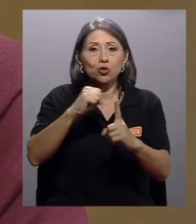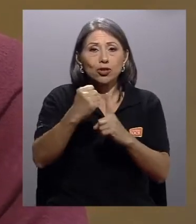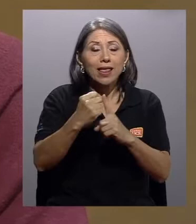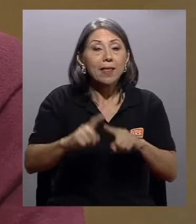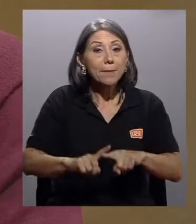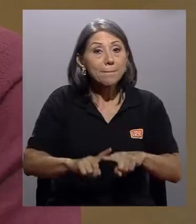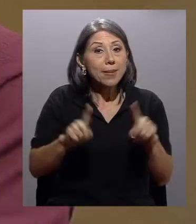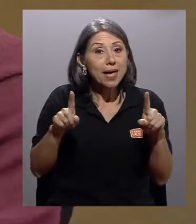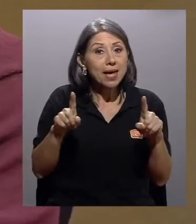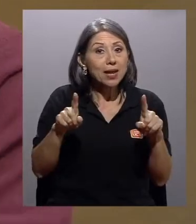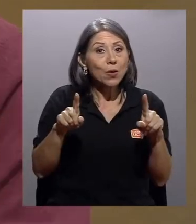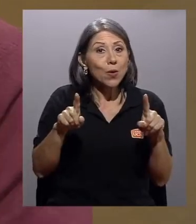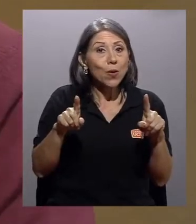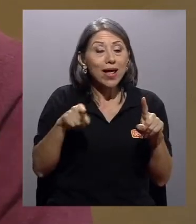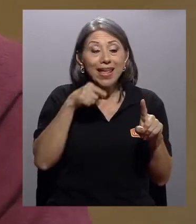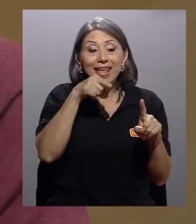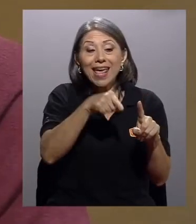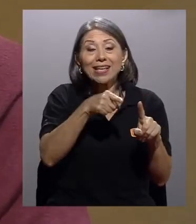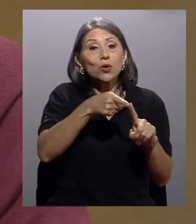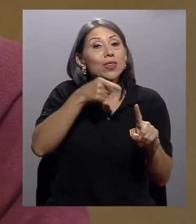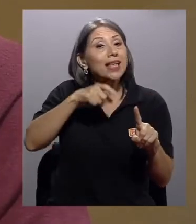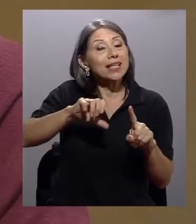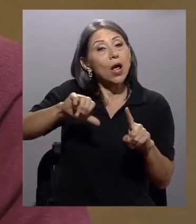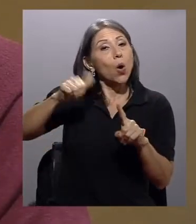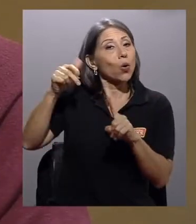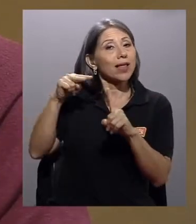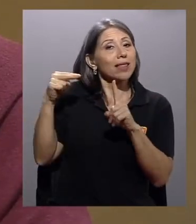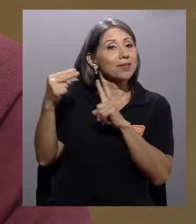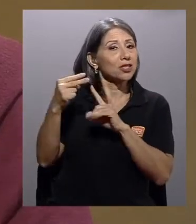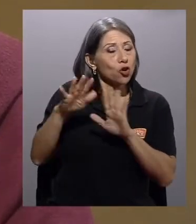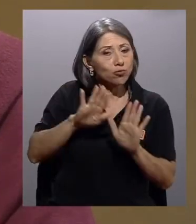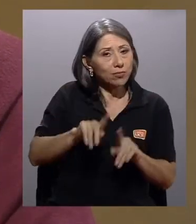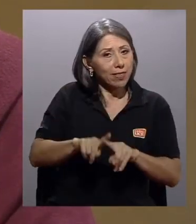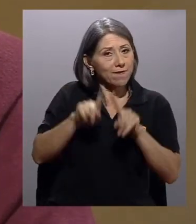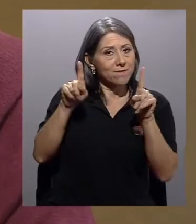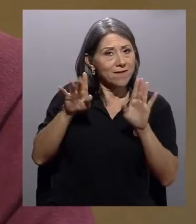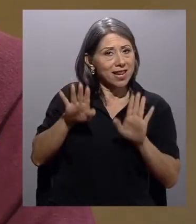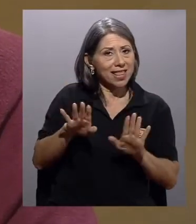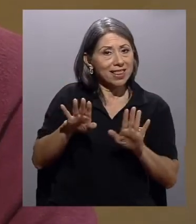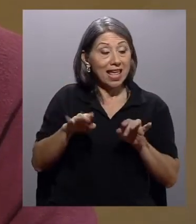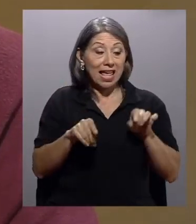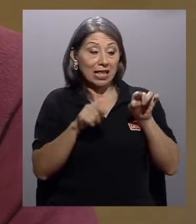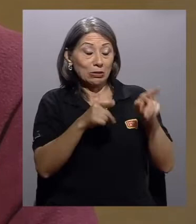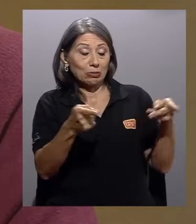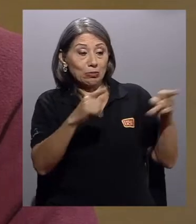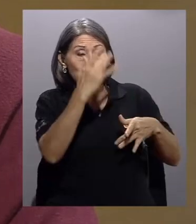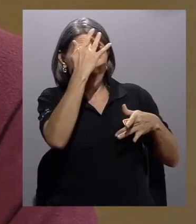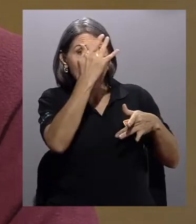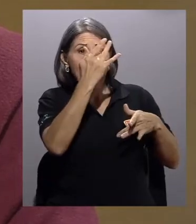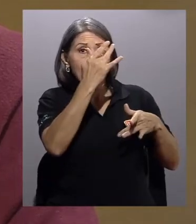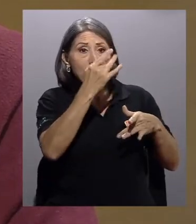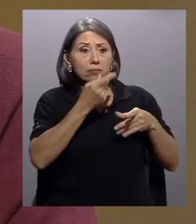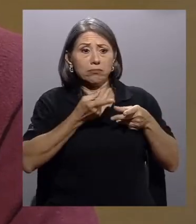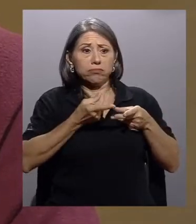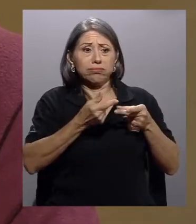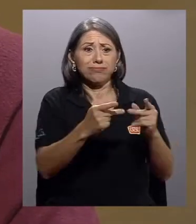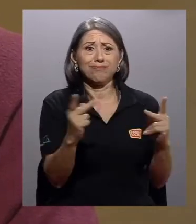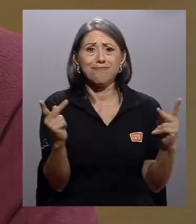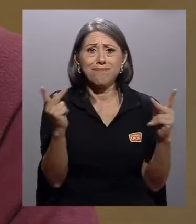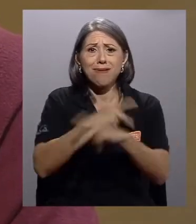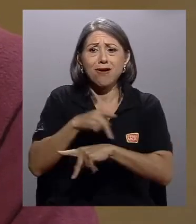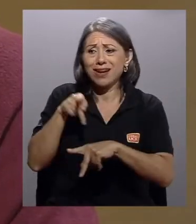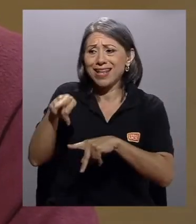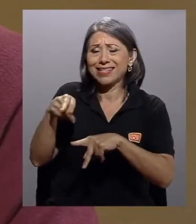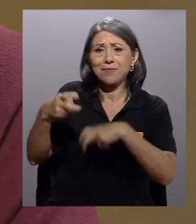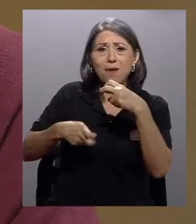sociedad, pero que viene desde otra dimensión, desde otra esfera, y esto lo que hace es precipitar esta crisis del sistema